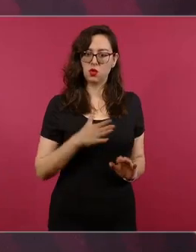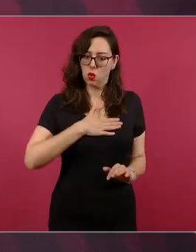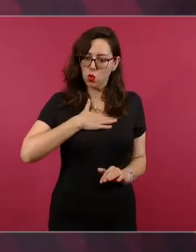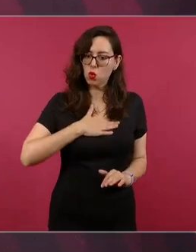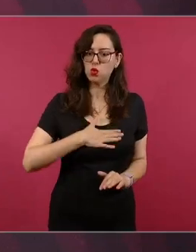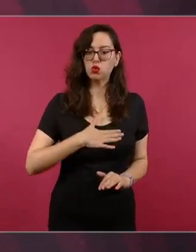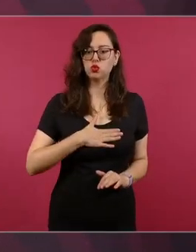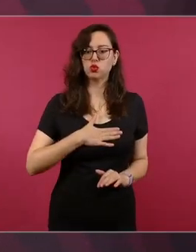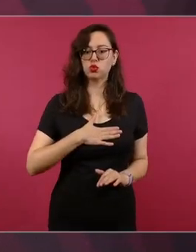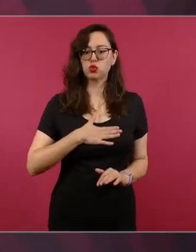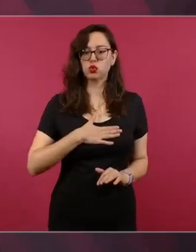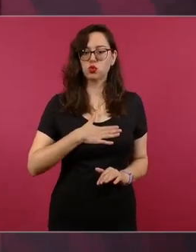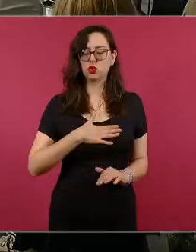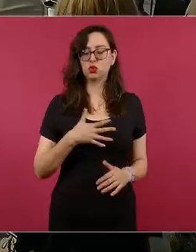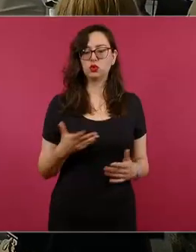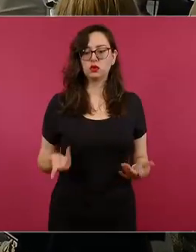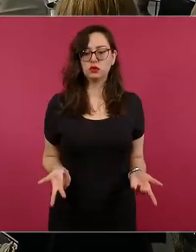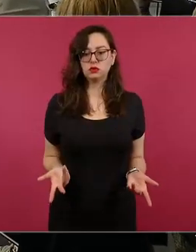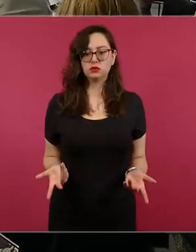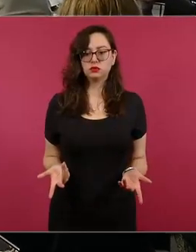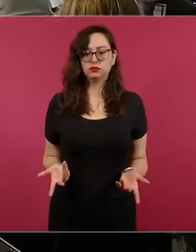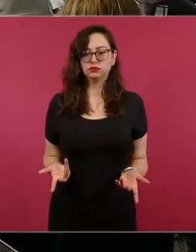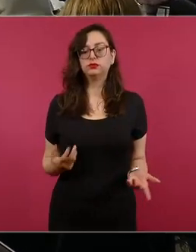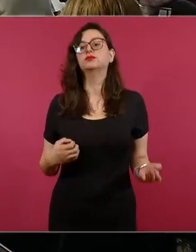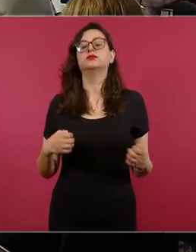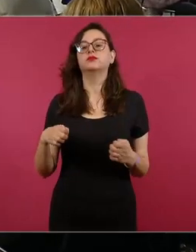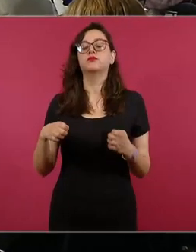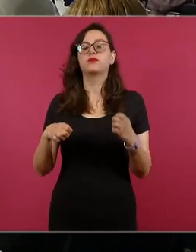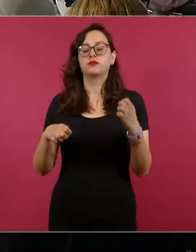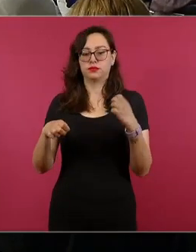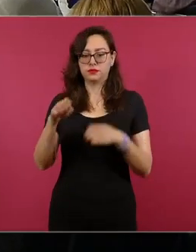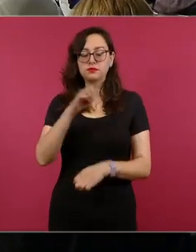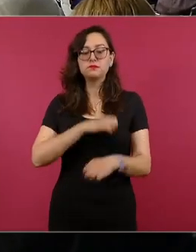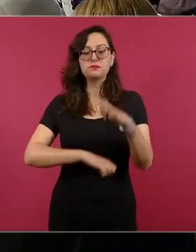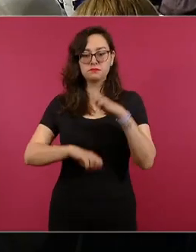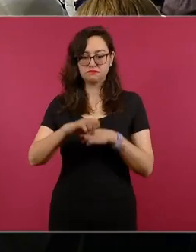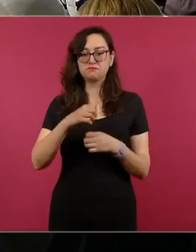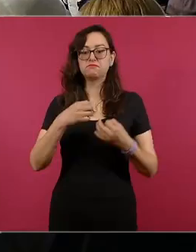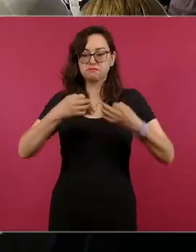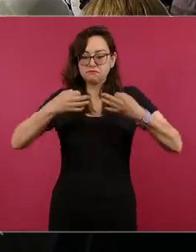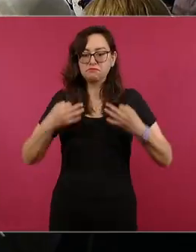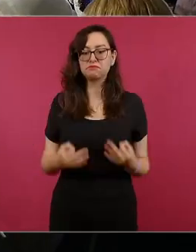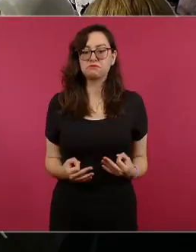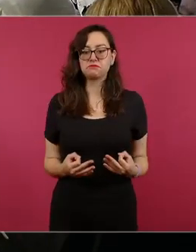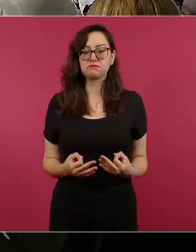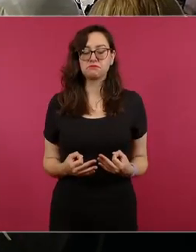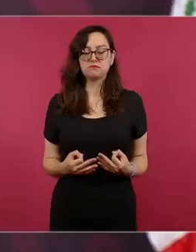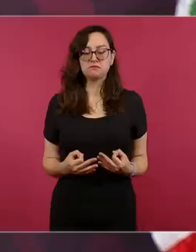Una buena empresa es la que